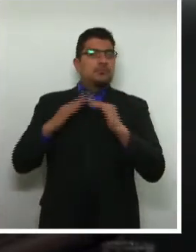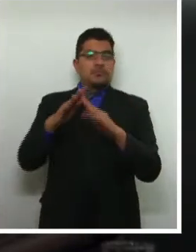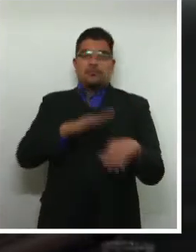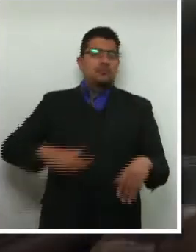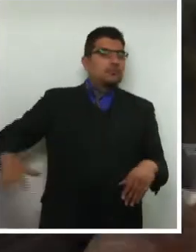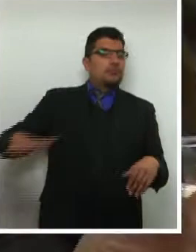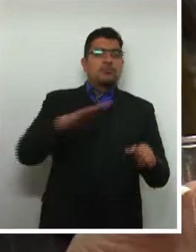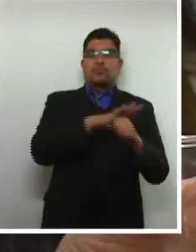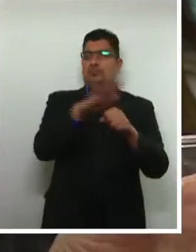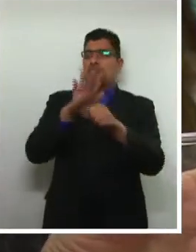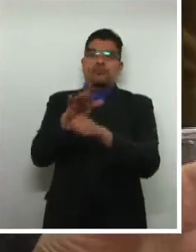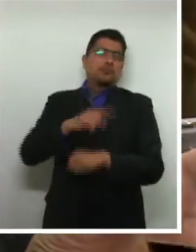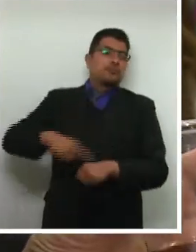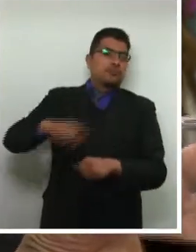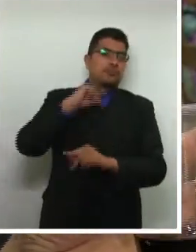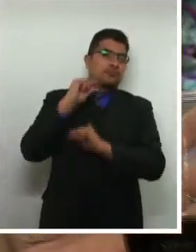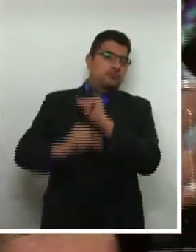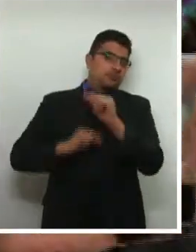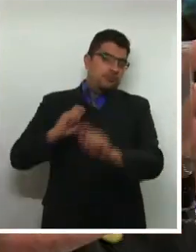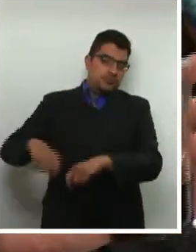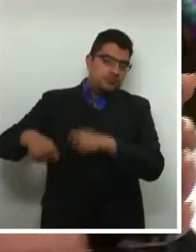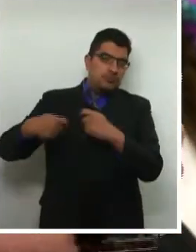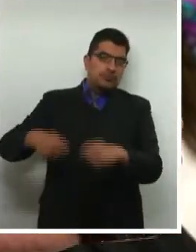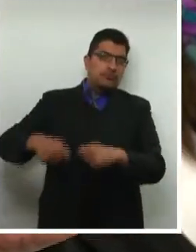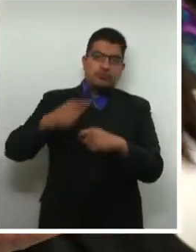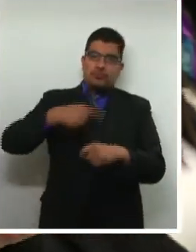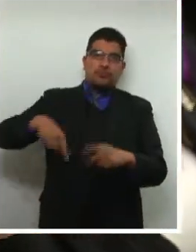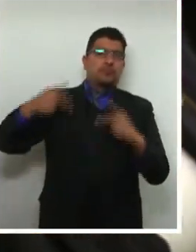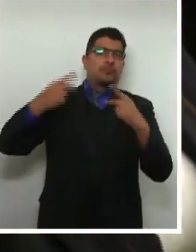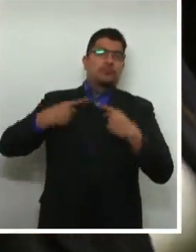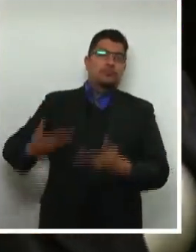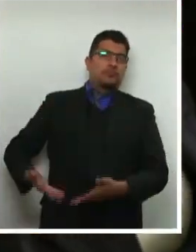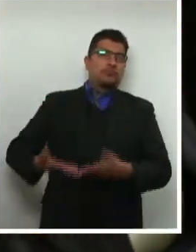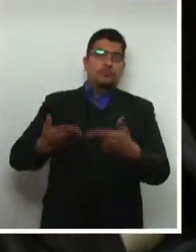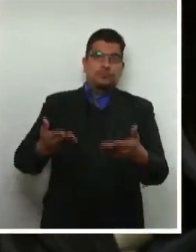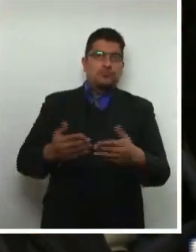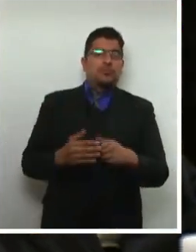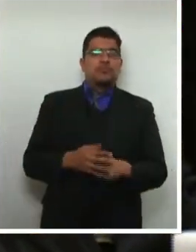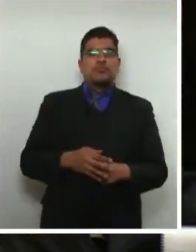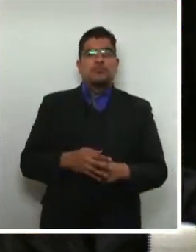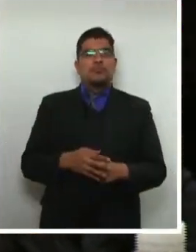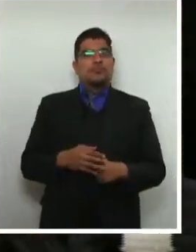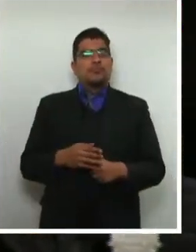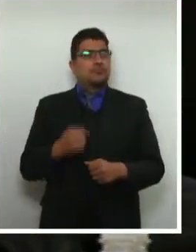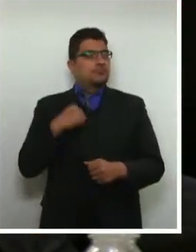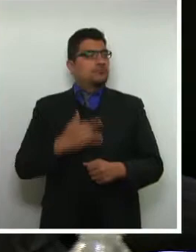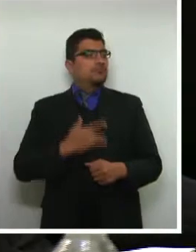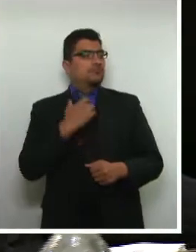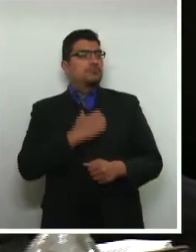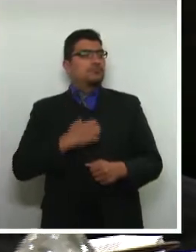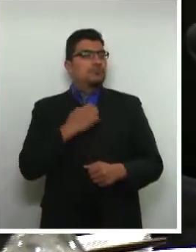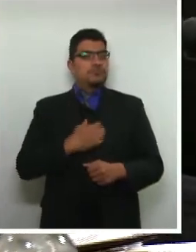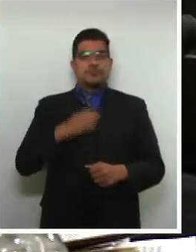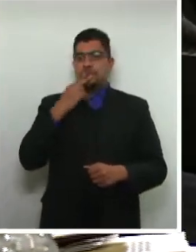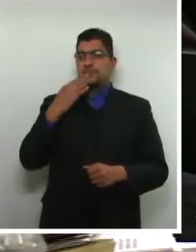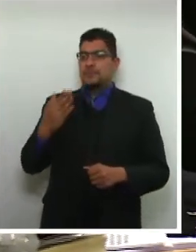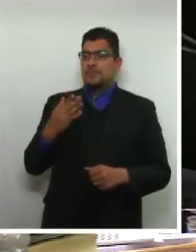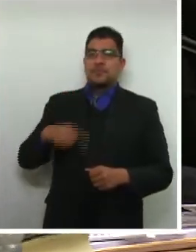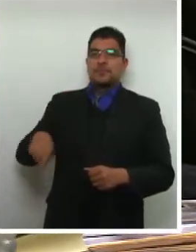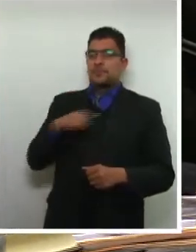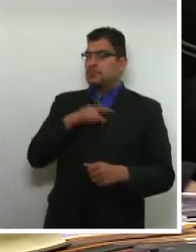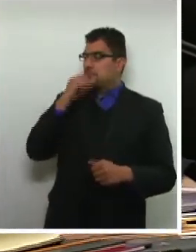otro que seamos capaces de ir creando como humanos. Me da gusto que se